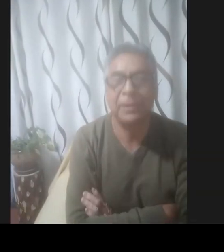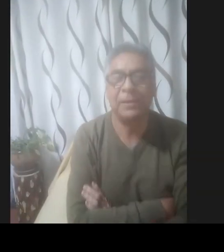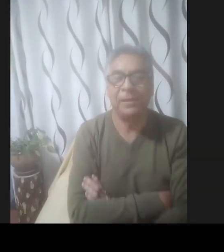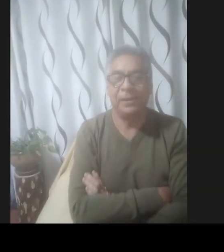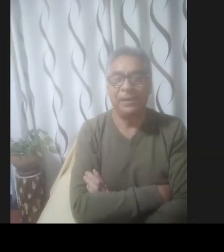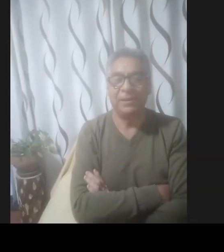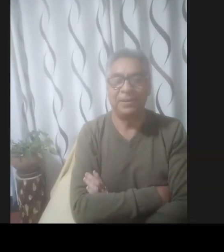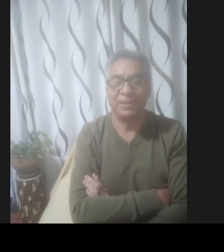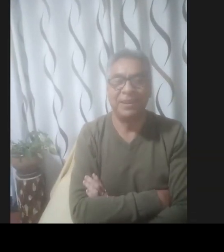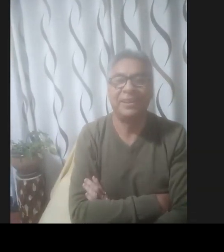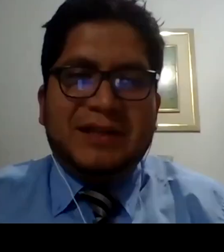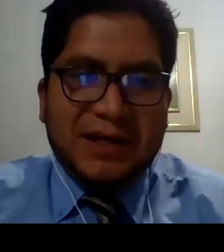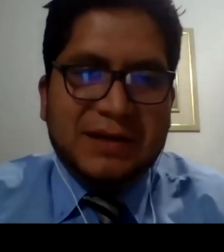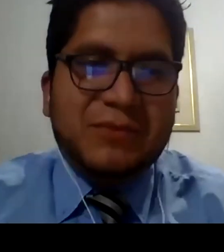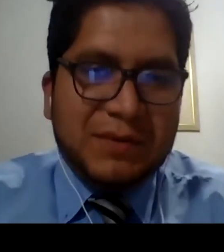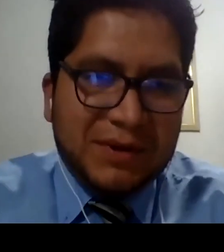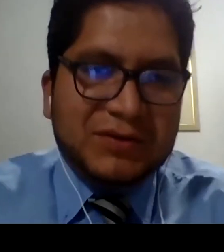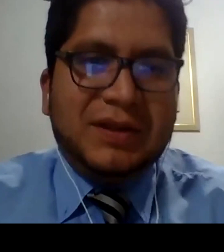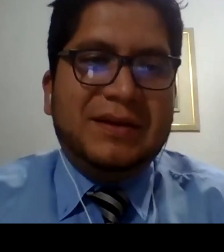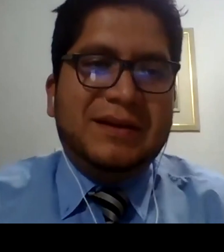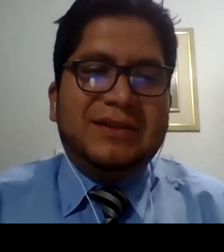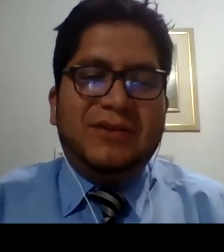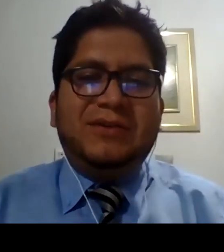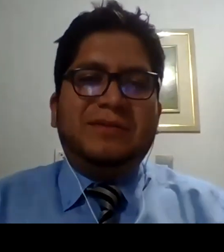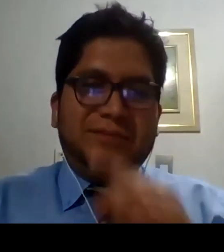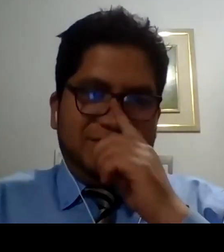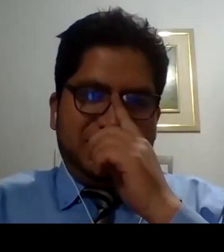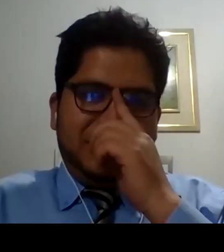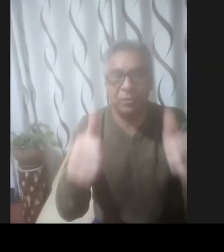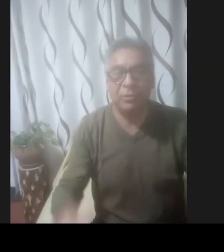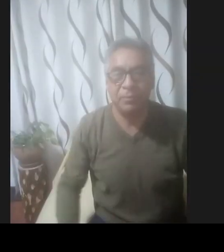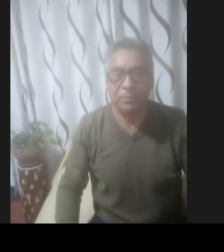gracias muy amable usted